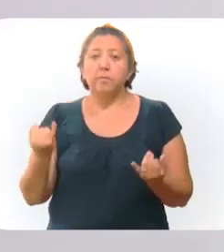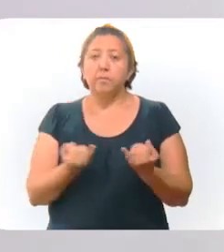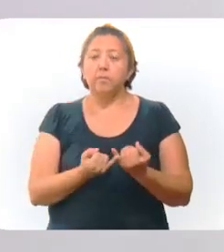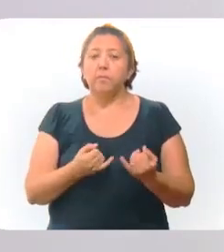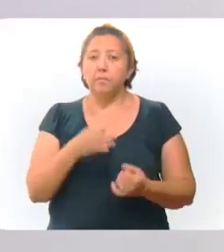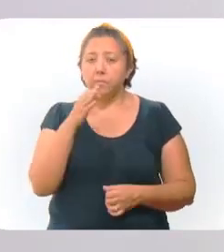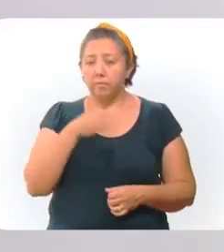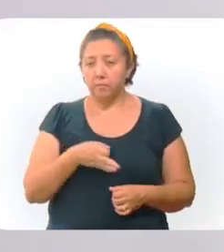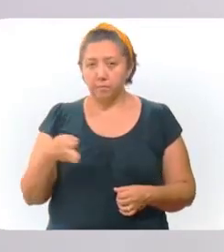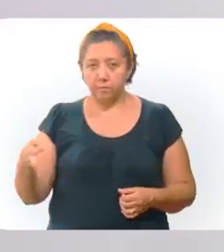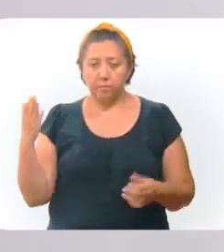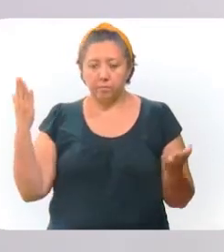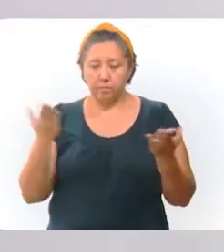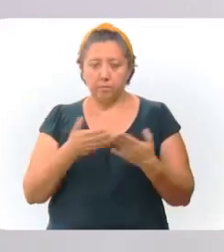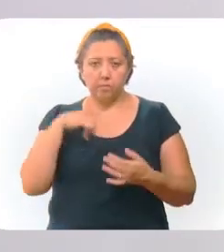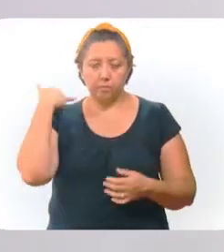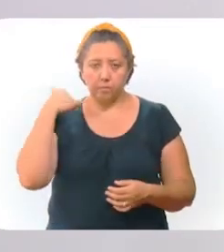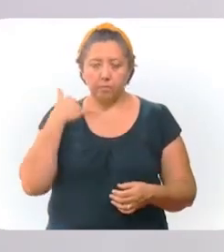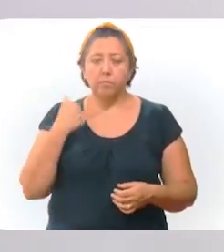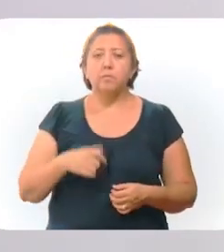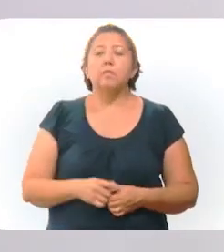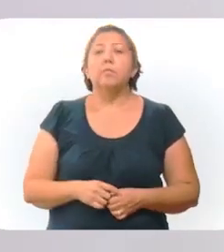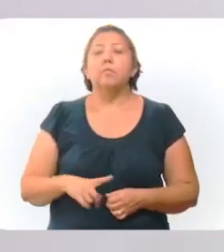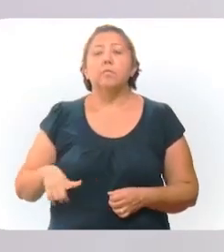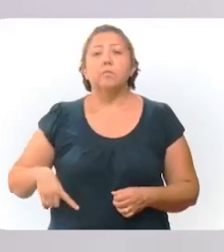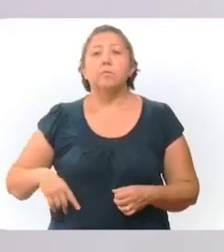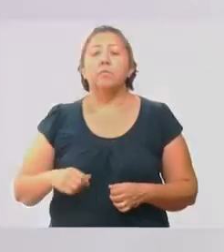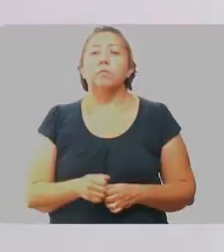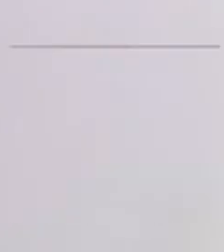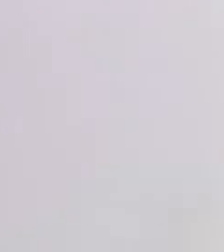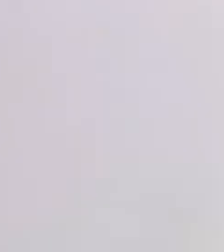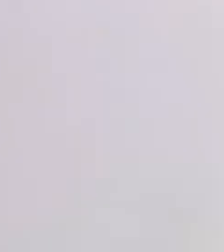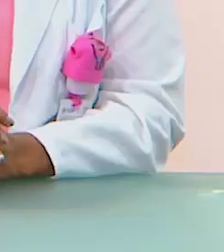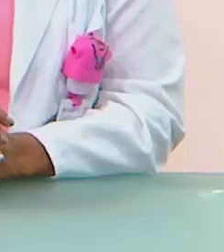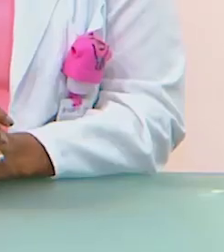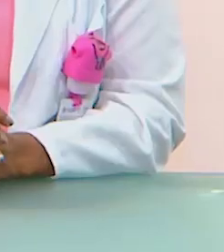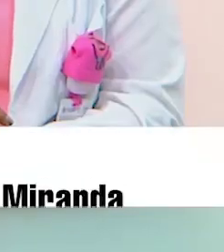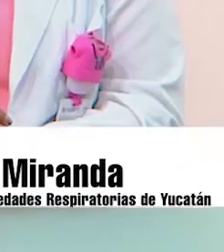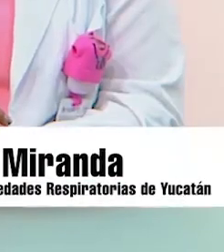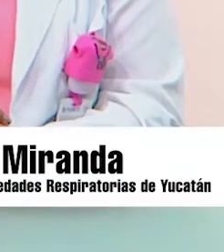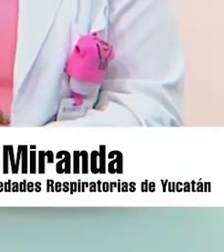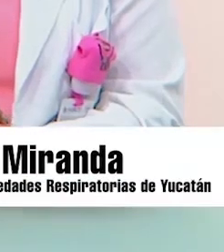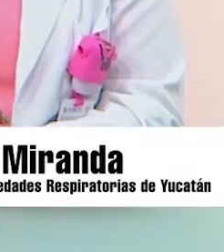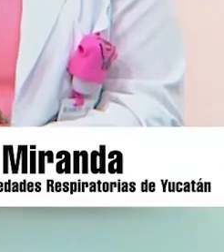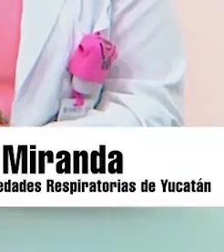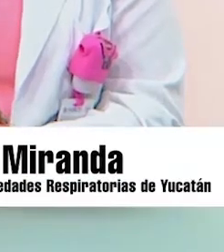fechas de presentación con el semáforo quincenal del Gobierno federal. Ese es el informe del día de hoy, doctora.